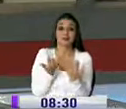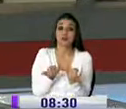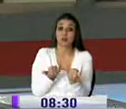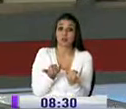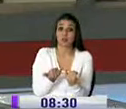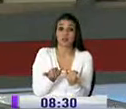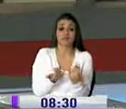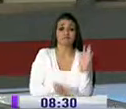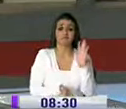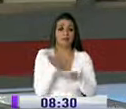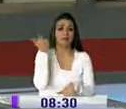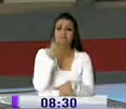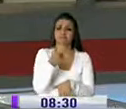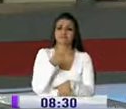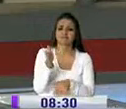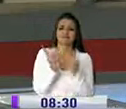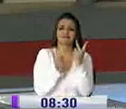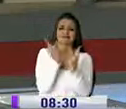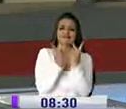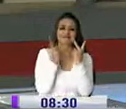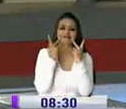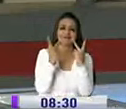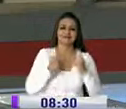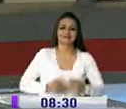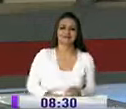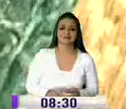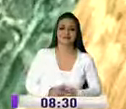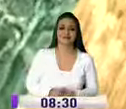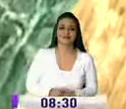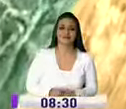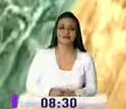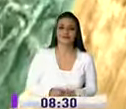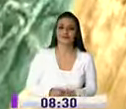hoy día esté por allá. Veamos.